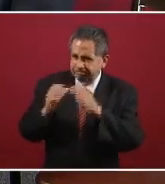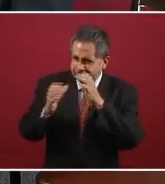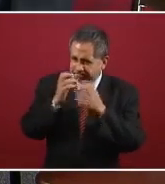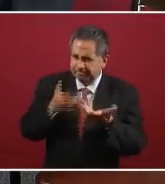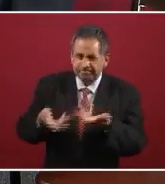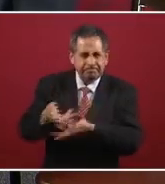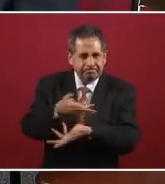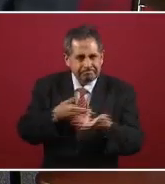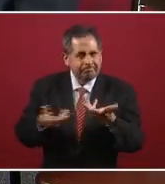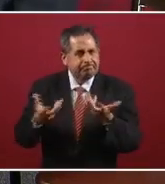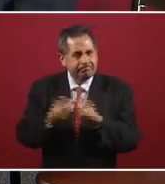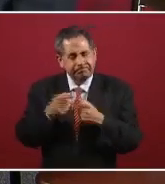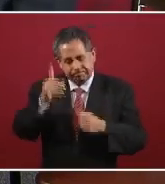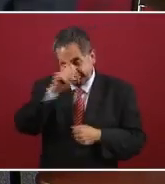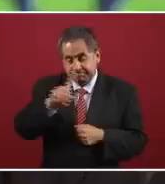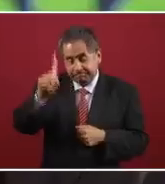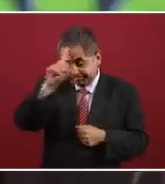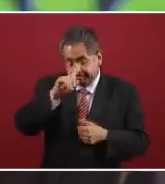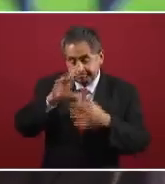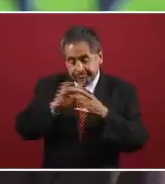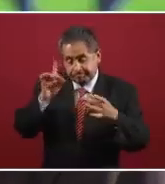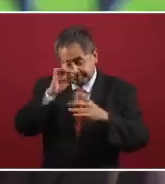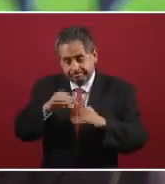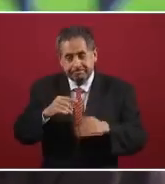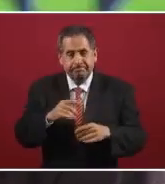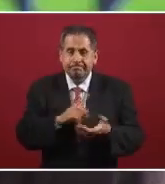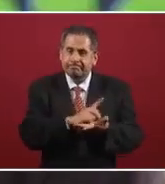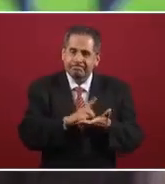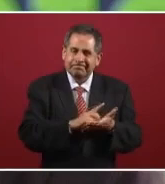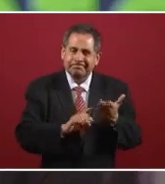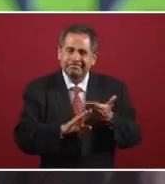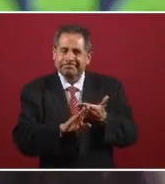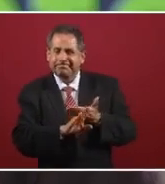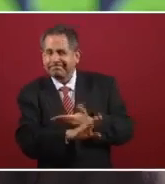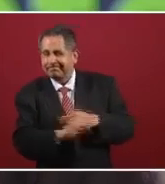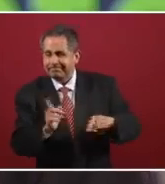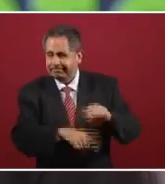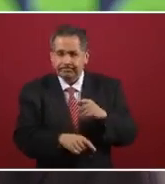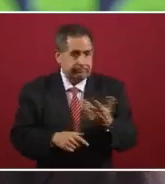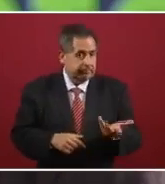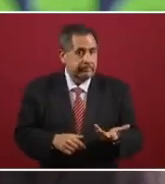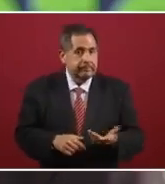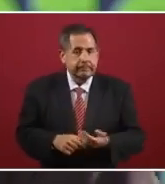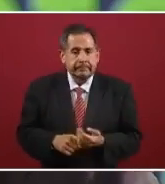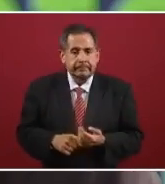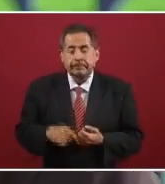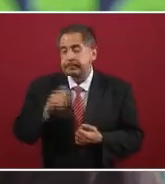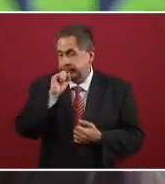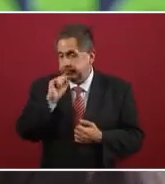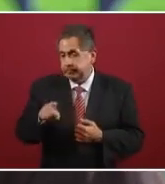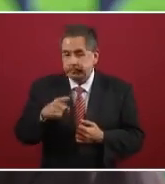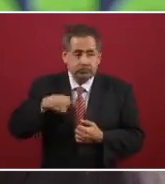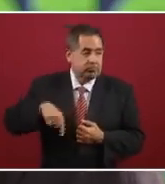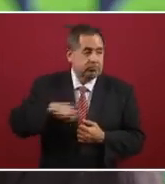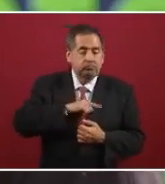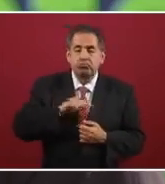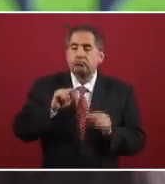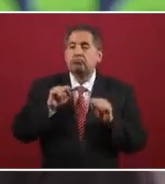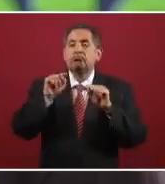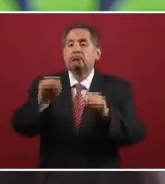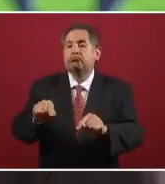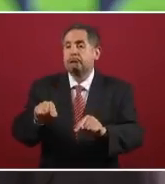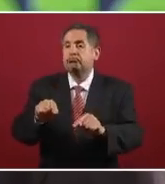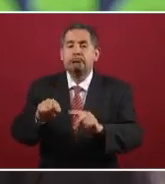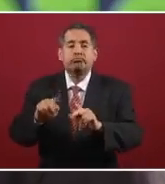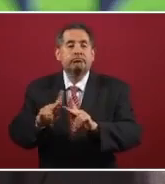comunidad educativa y tomar cartas en el asunto. Se trata también de que ocupemos el espacio público. Para construir la